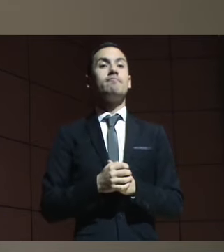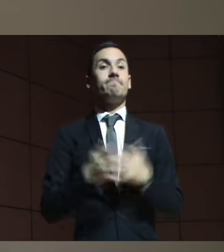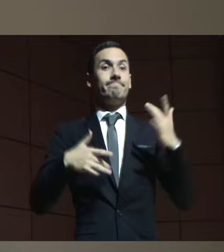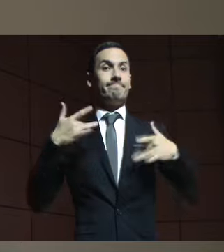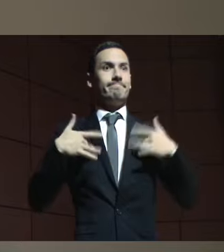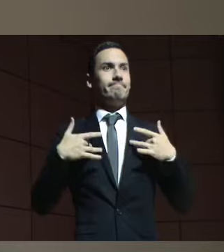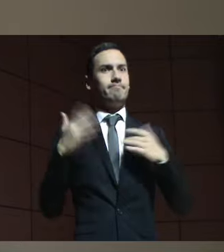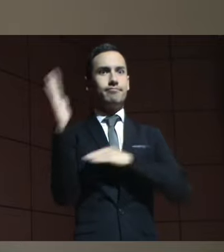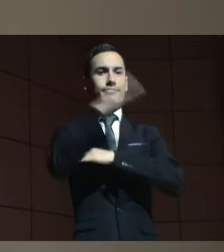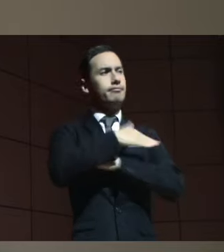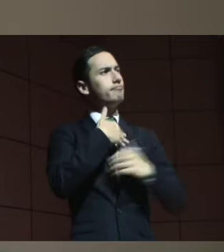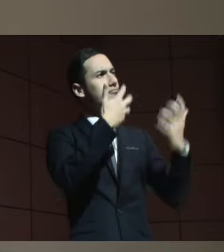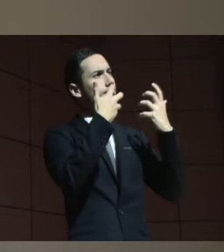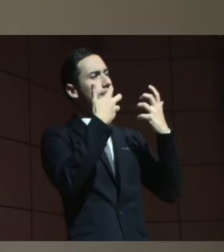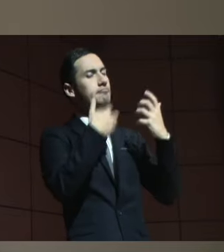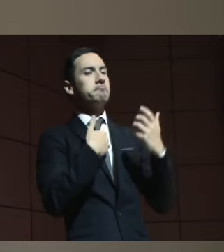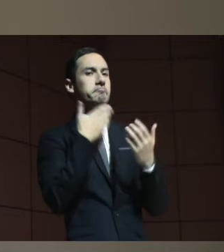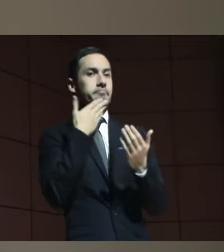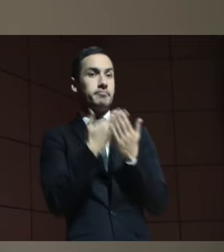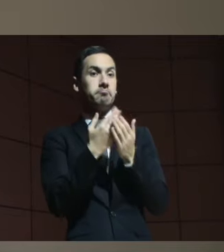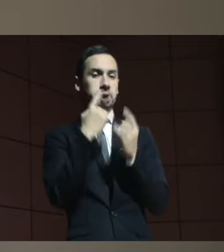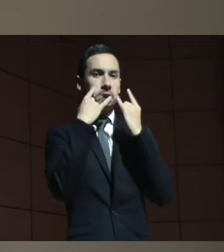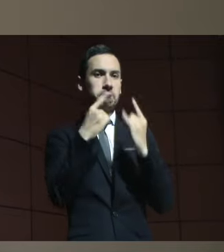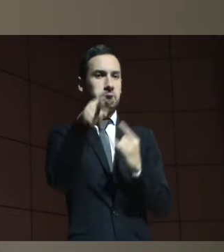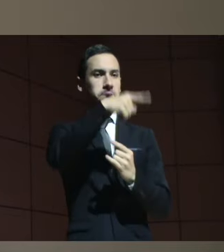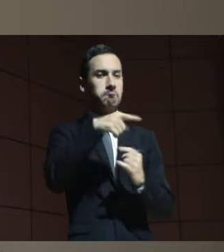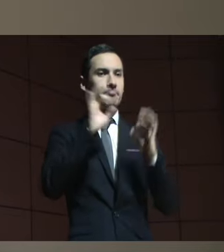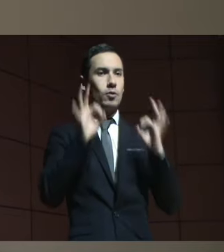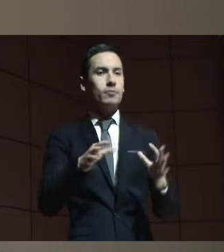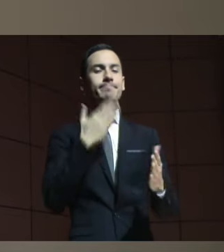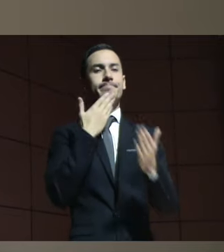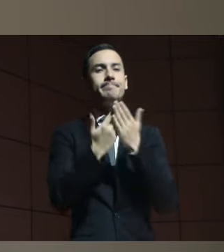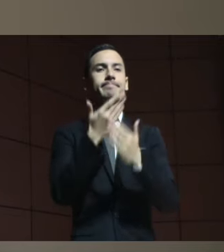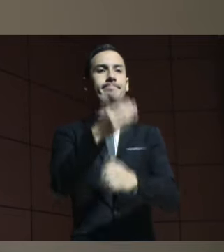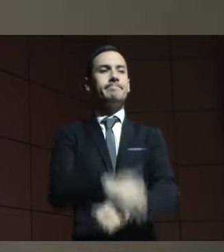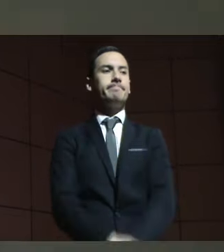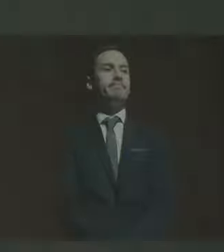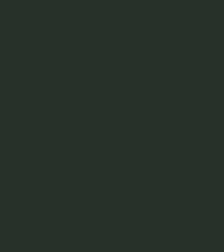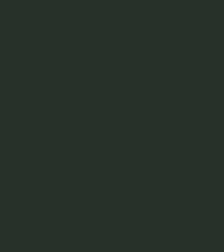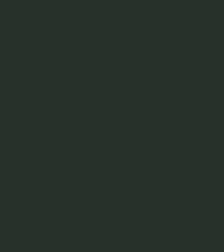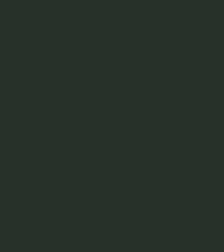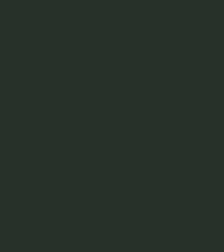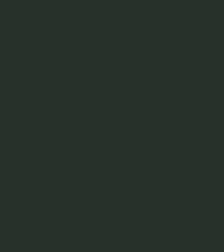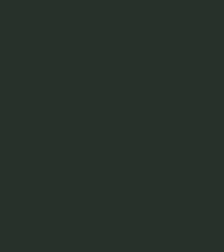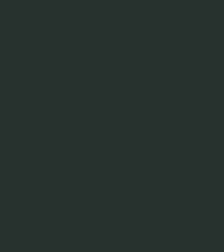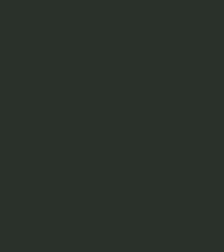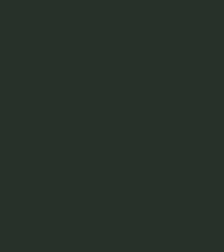jornada y estamos seguros de que va a ser de gran interés para ustedes. Muchas gracias.